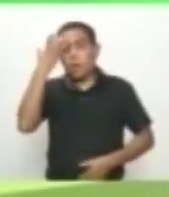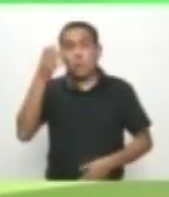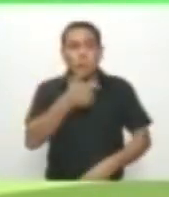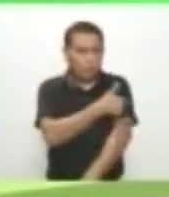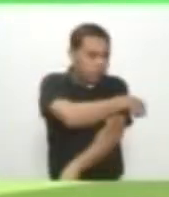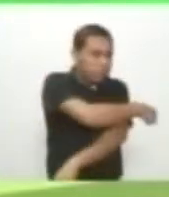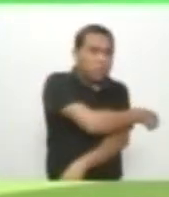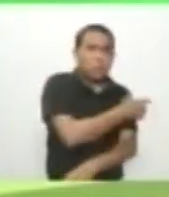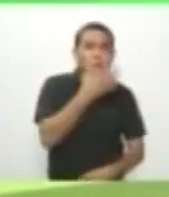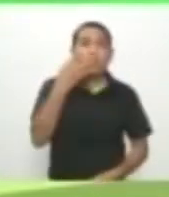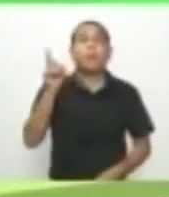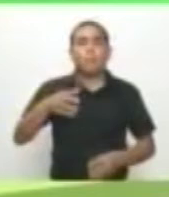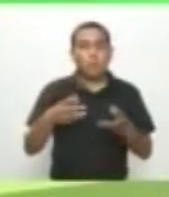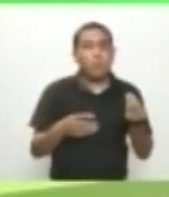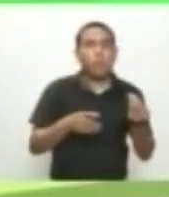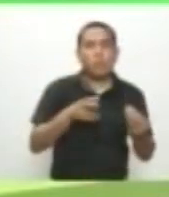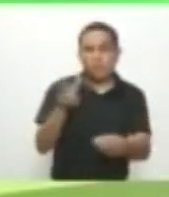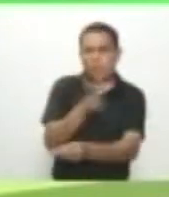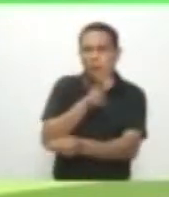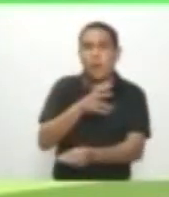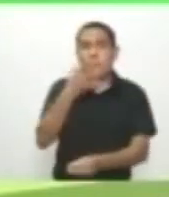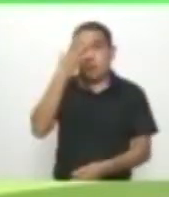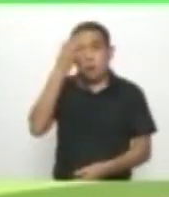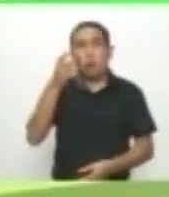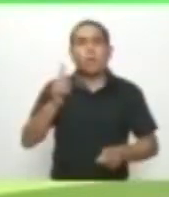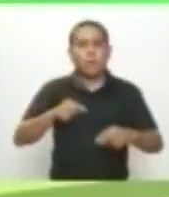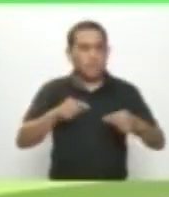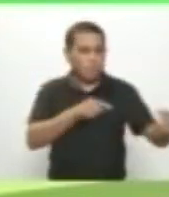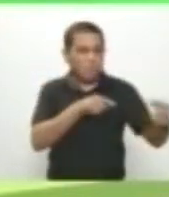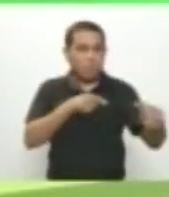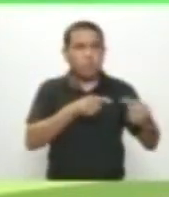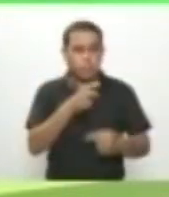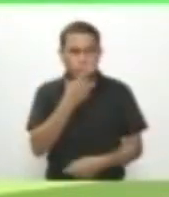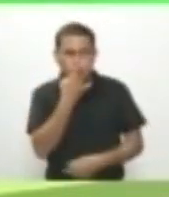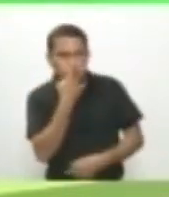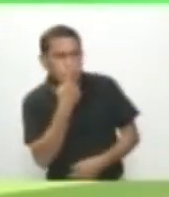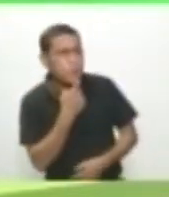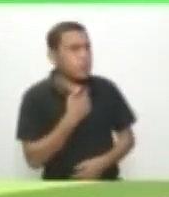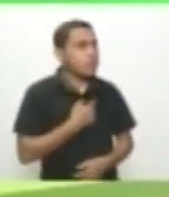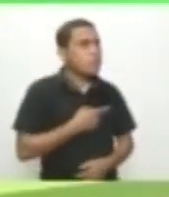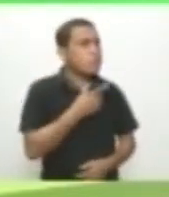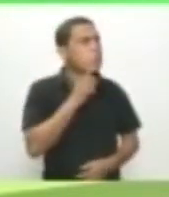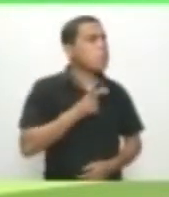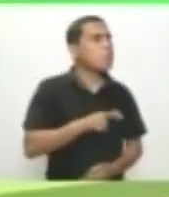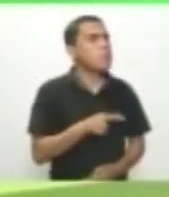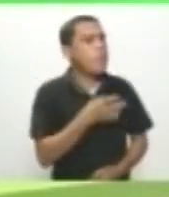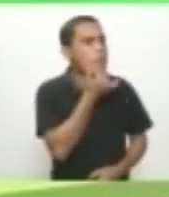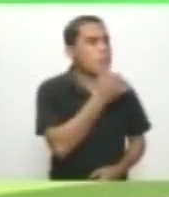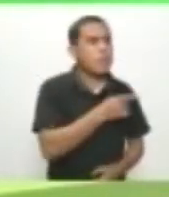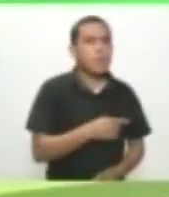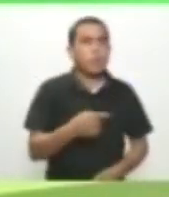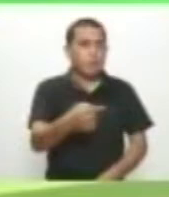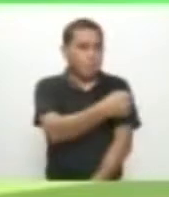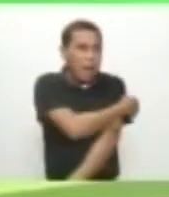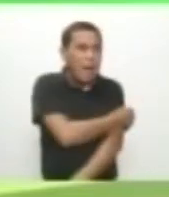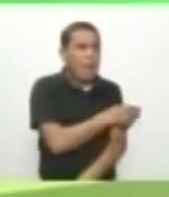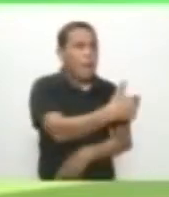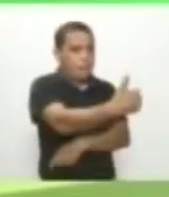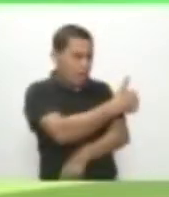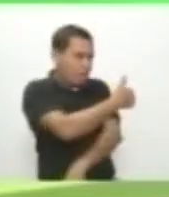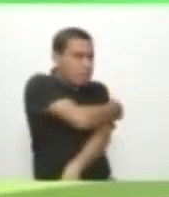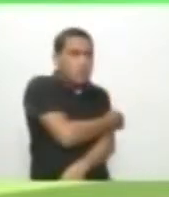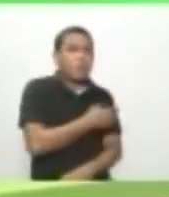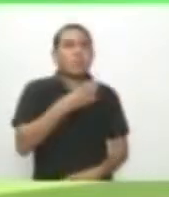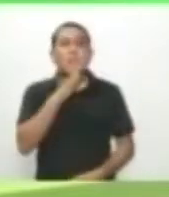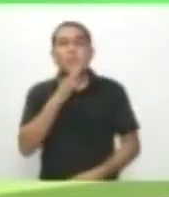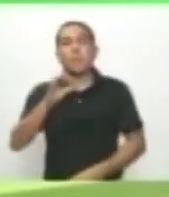con delincuentes que fueron sorprendidos en actitud sospechosa. El uniformado es el sargento Jorge Bolaños